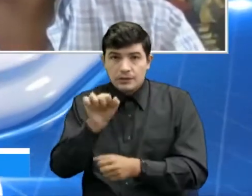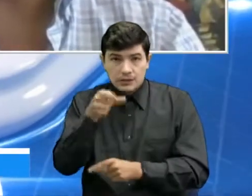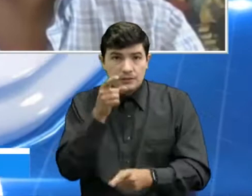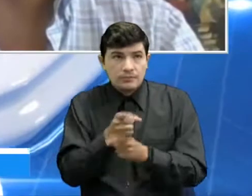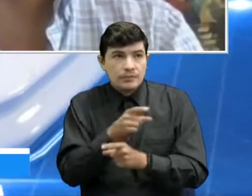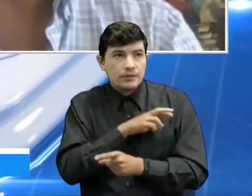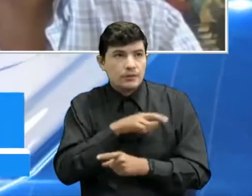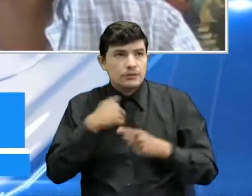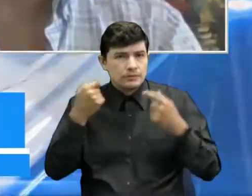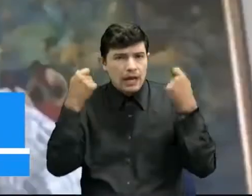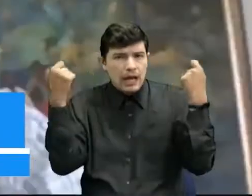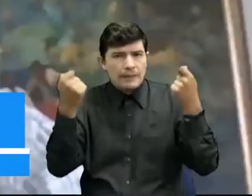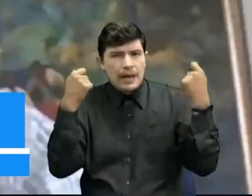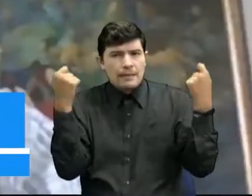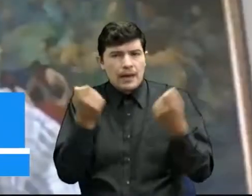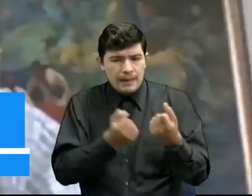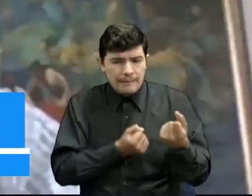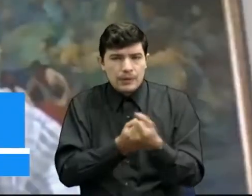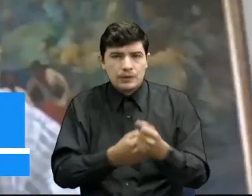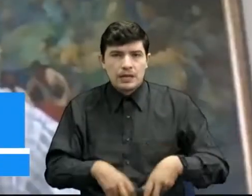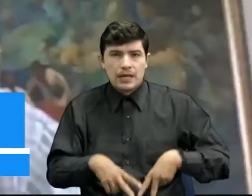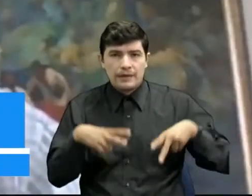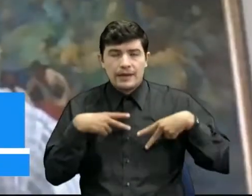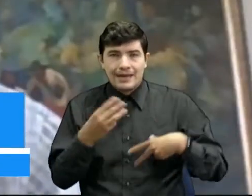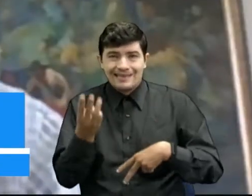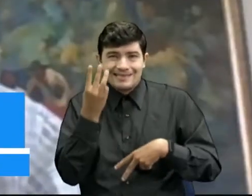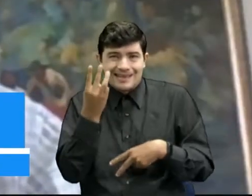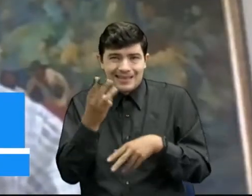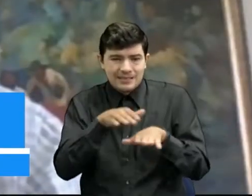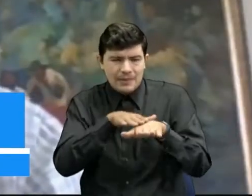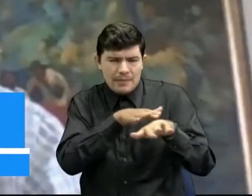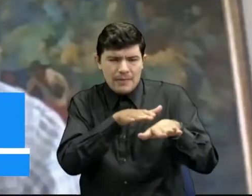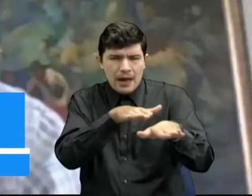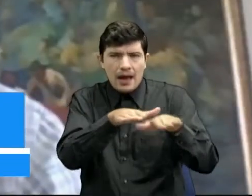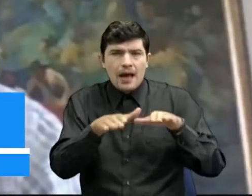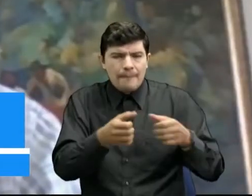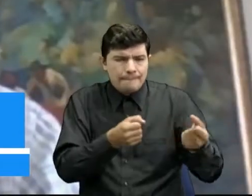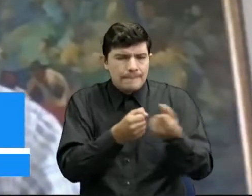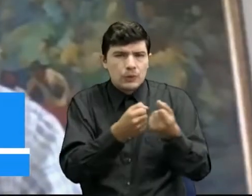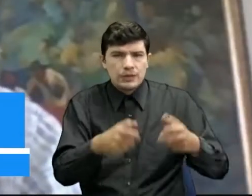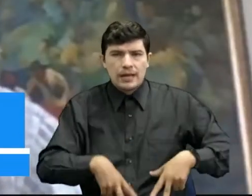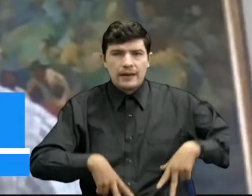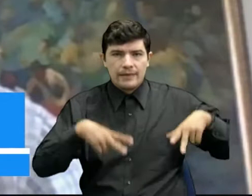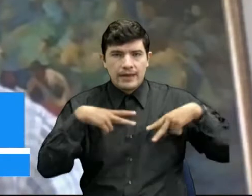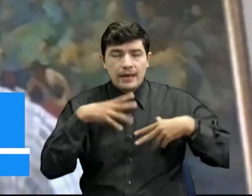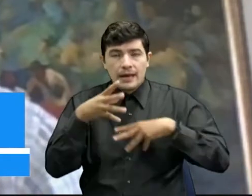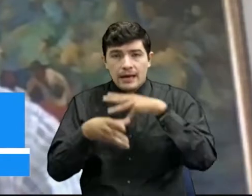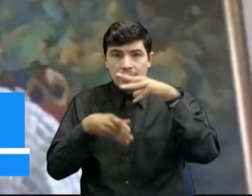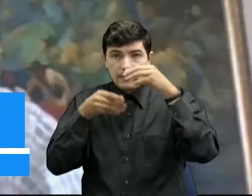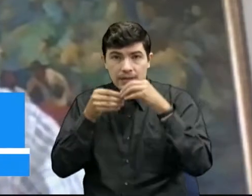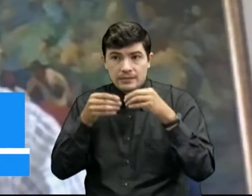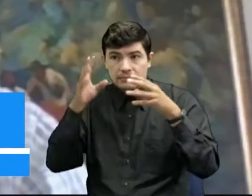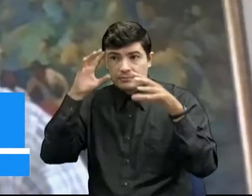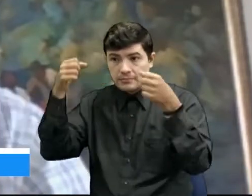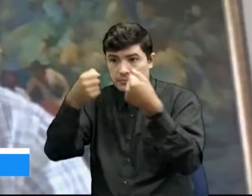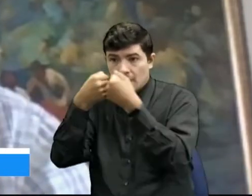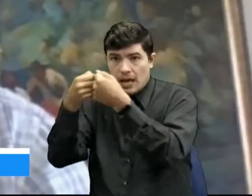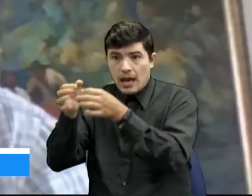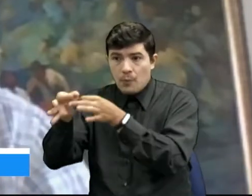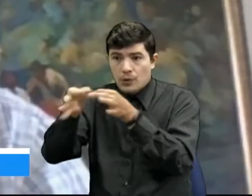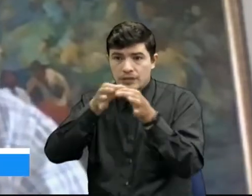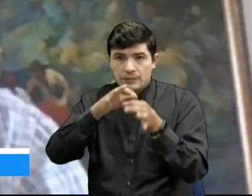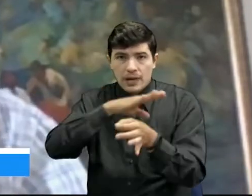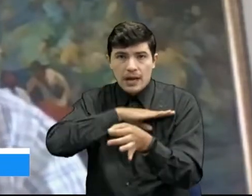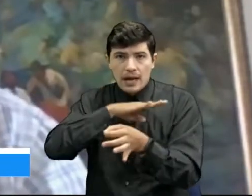la vida por todo el municipio de Bucaramanga. Tenemos 3 caravanas por la vida en la ciudad. Adicionalmente coordinamos con las alcaldías del área metropolitana